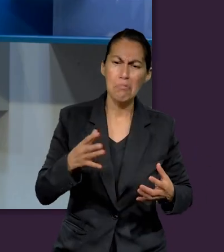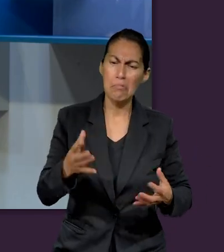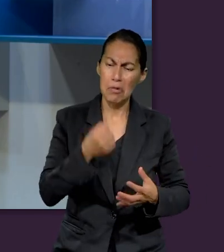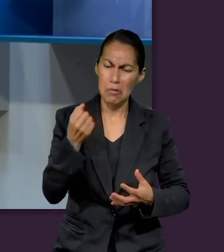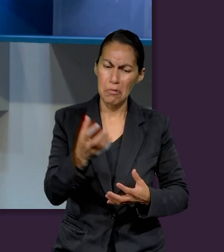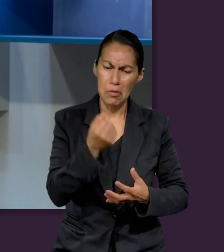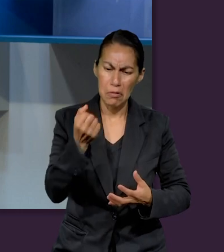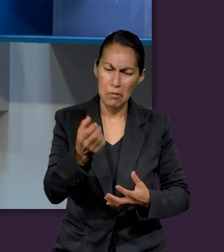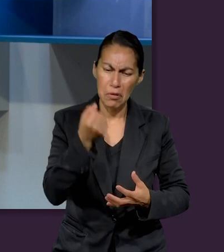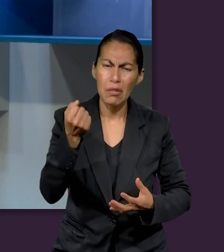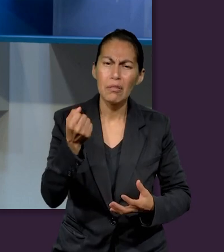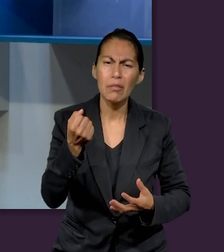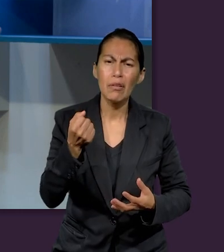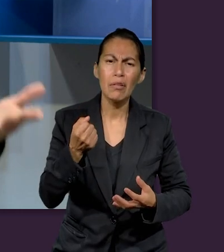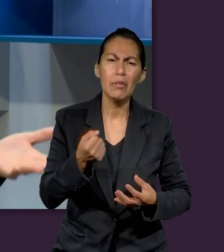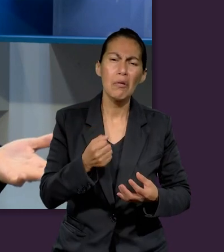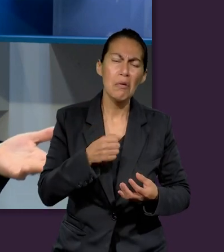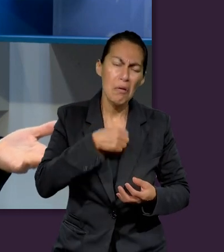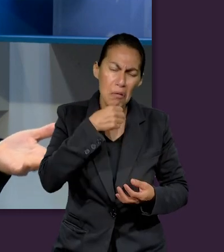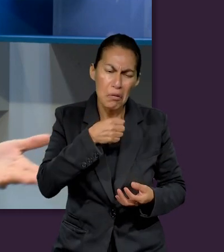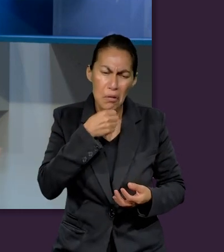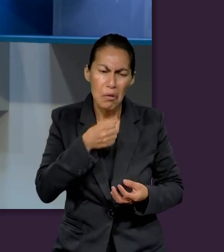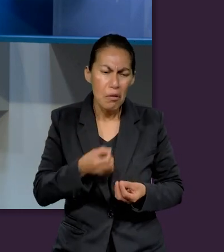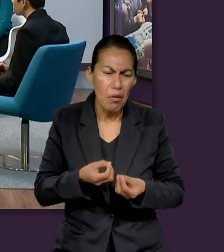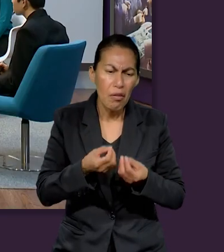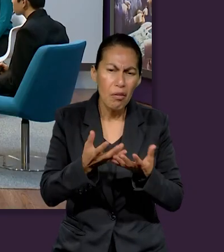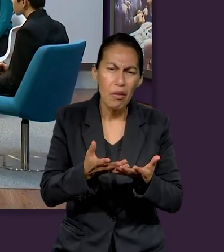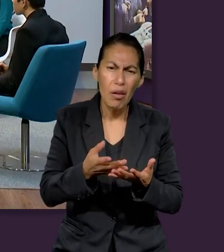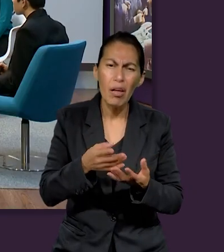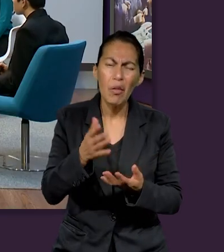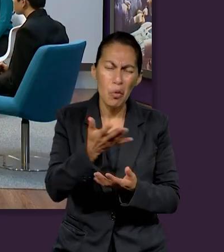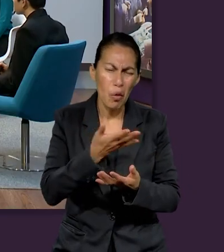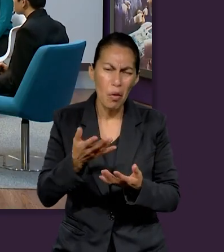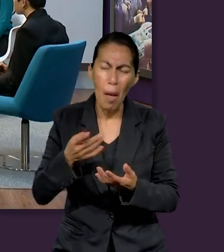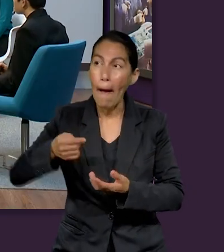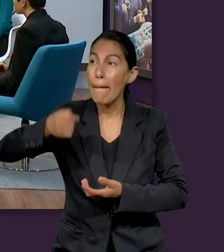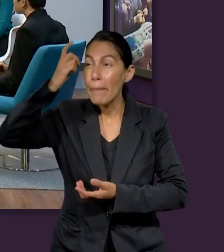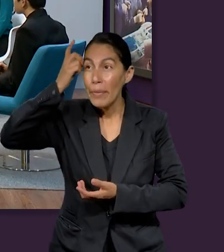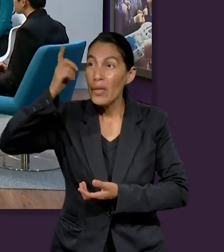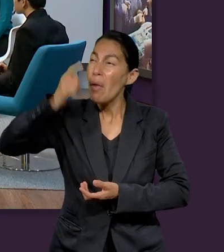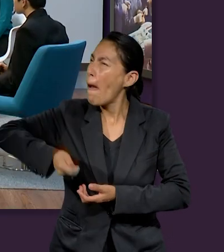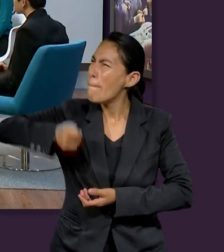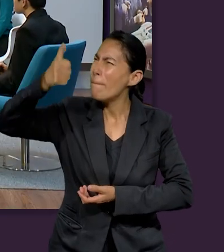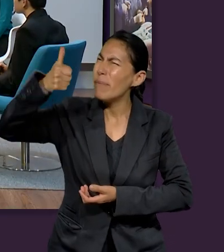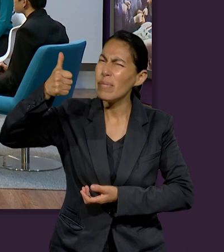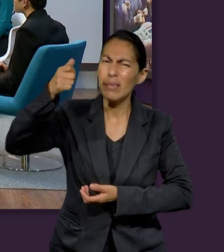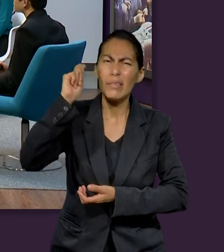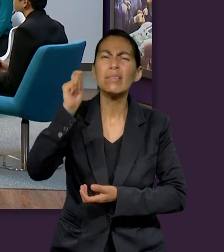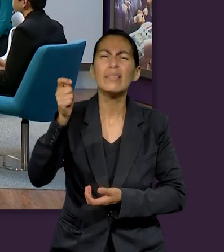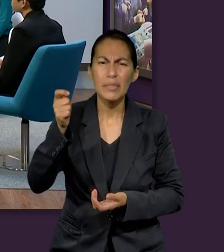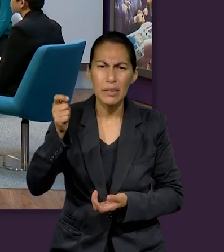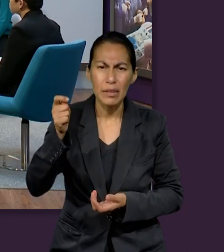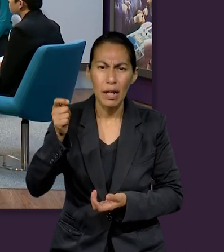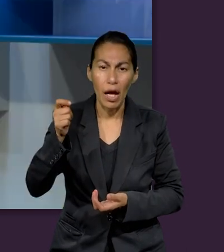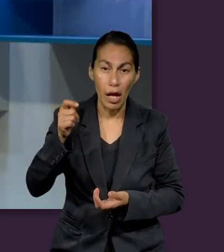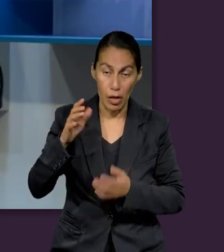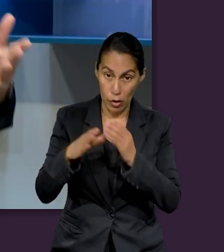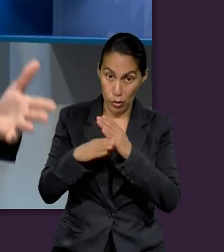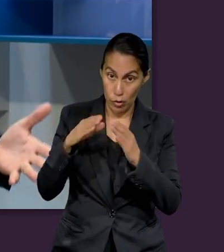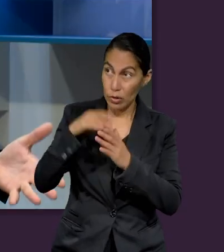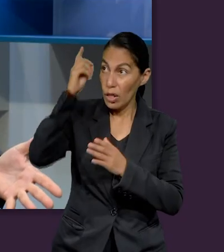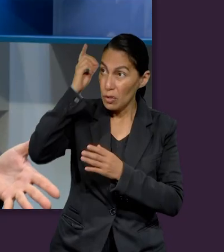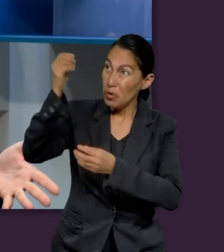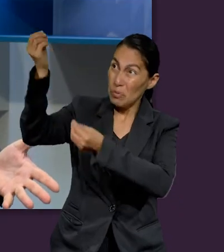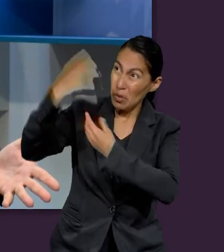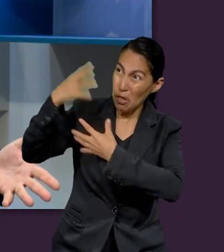post vida que aportes o qué beneficios tiene que yo ponga Dios en primer lugar y que todos mis recursos como